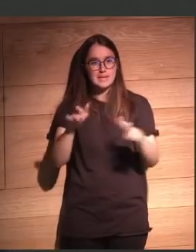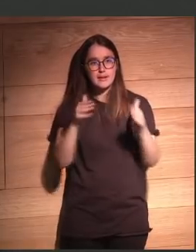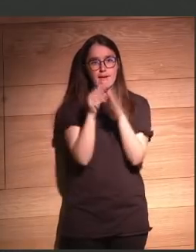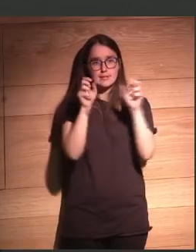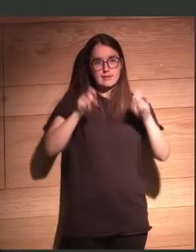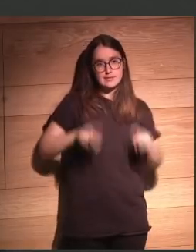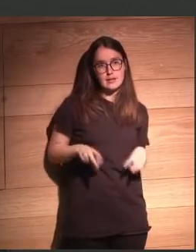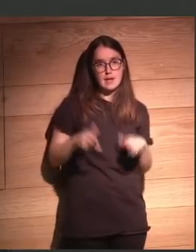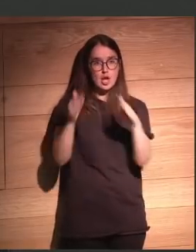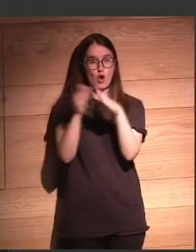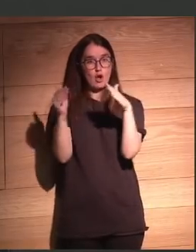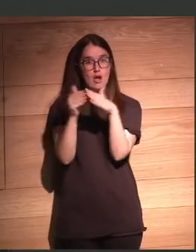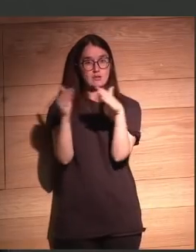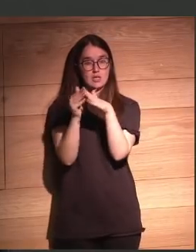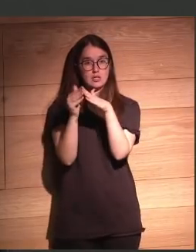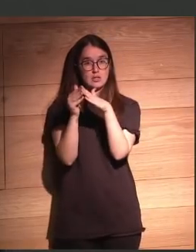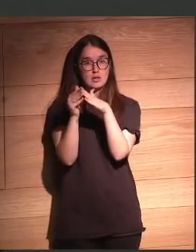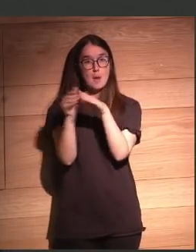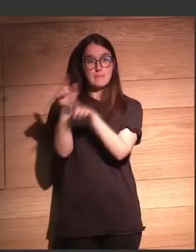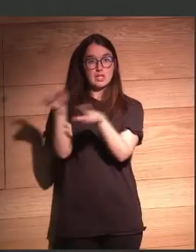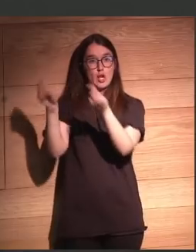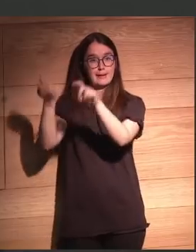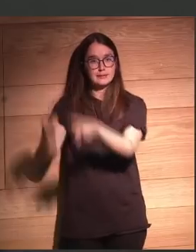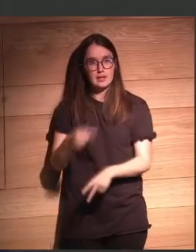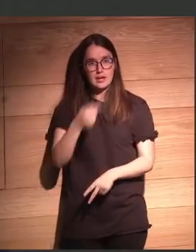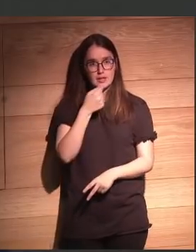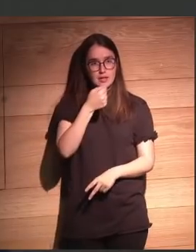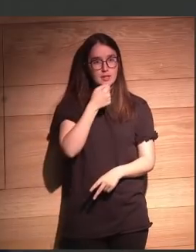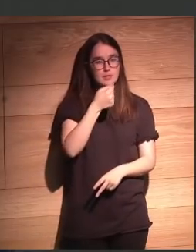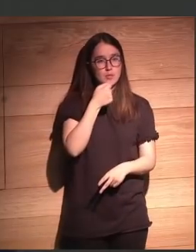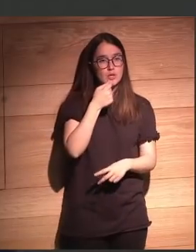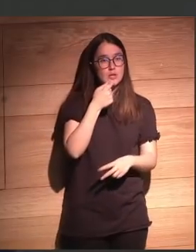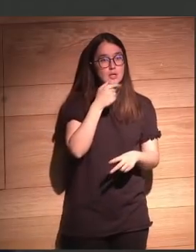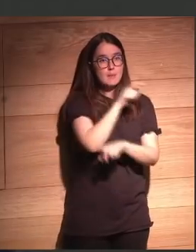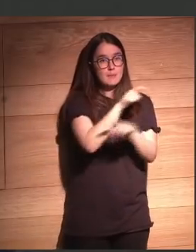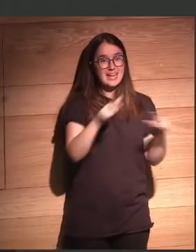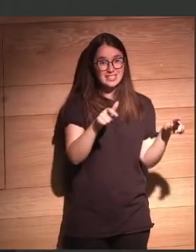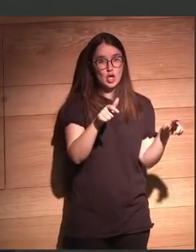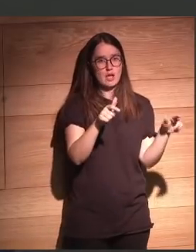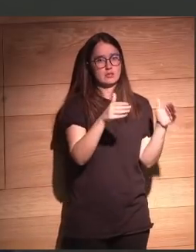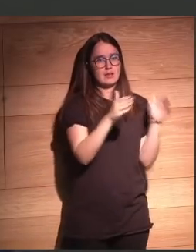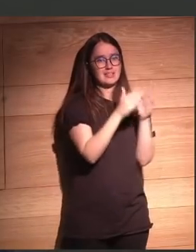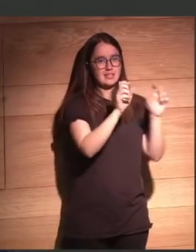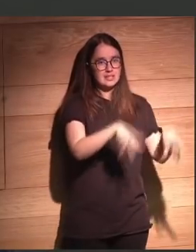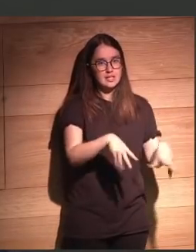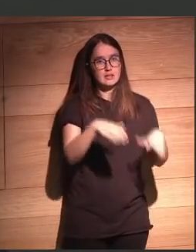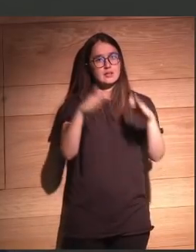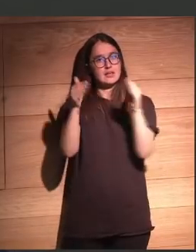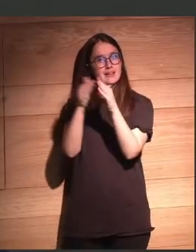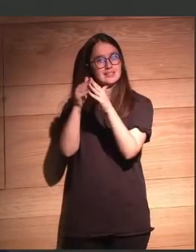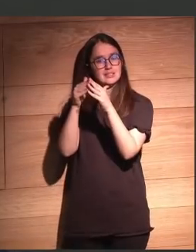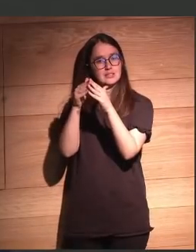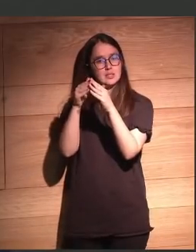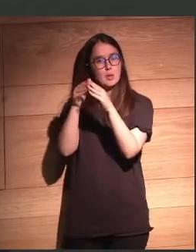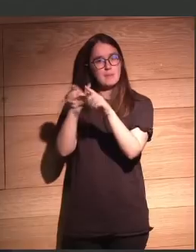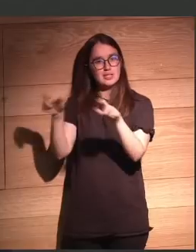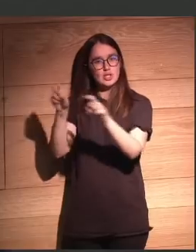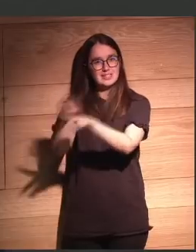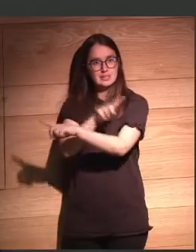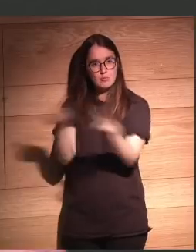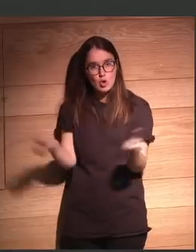en hogares sin personas. Y aquí decimos ni gente sin casas, ni casas sin gente. Así que realmente